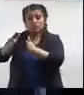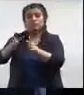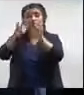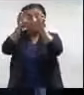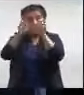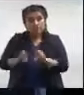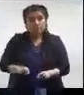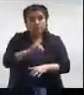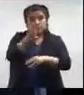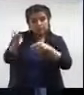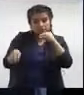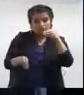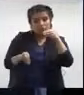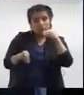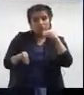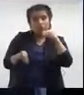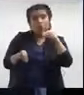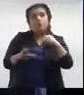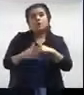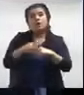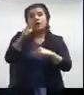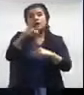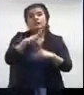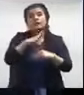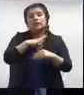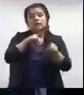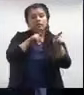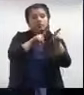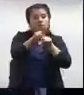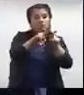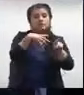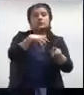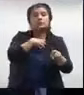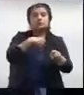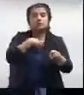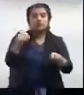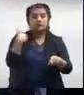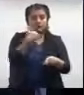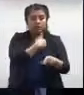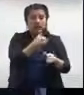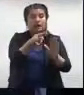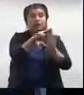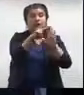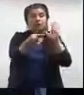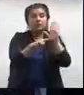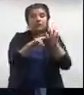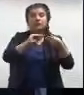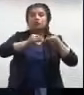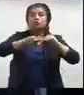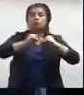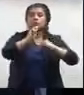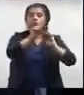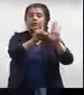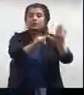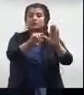ciudadanos que sean competencia del Ministerio. Acuerdo Gubernativo número